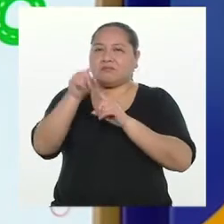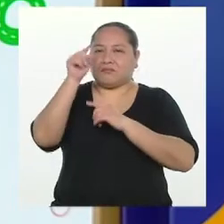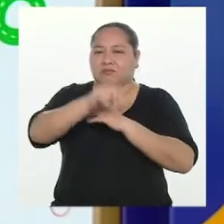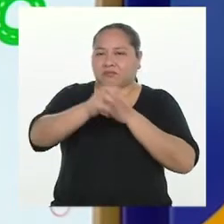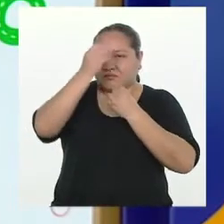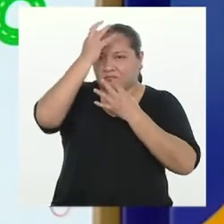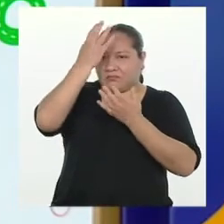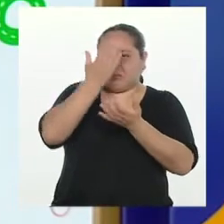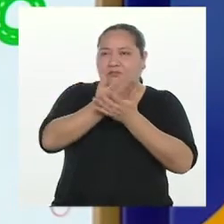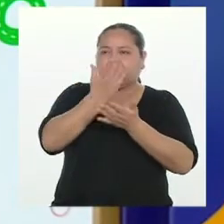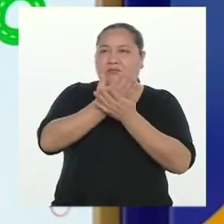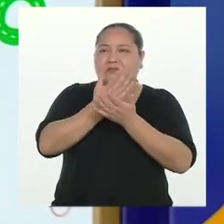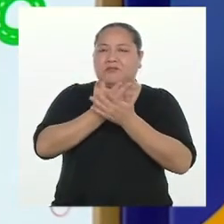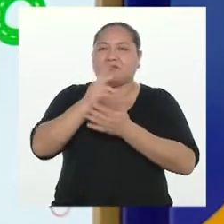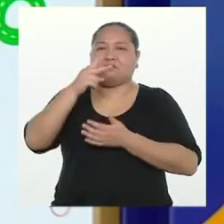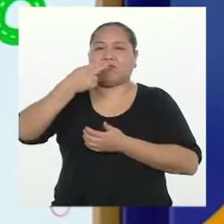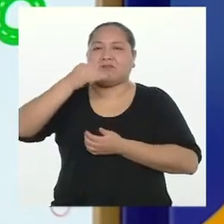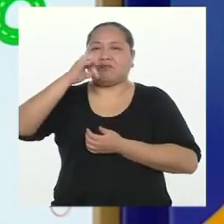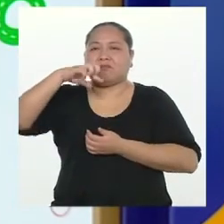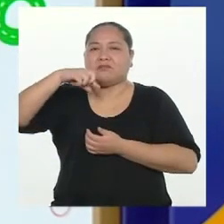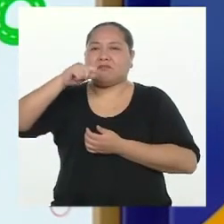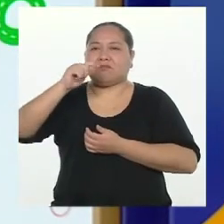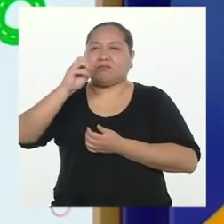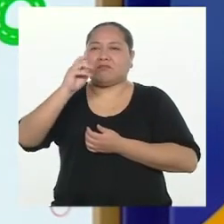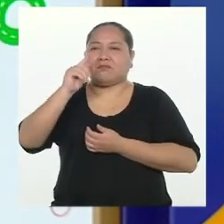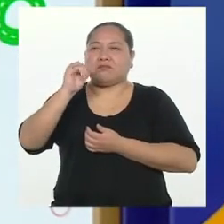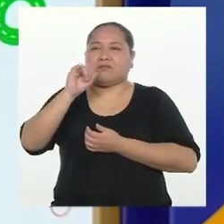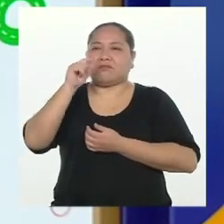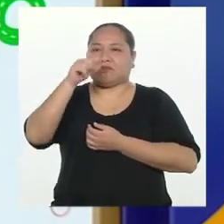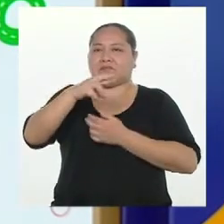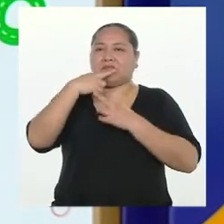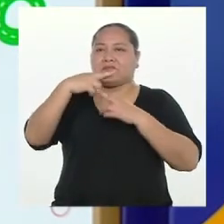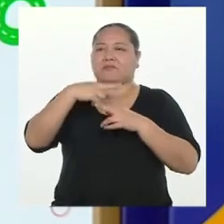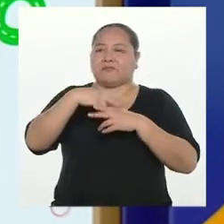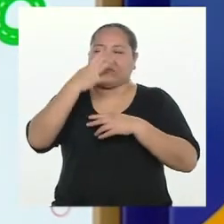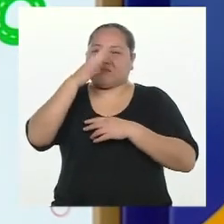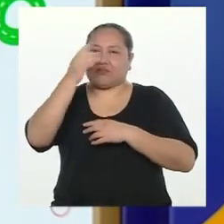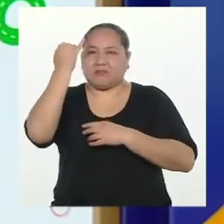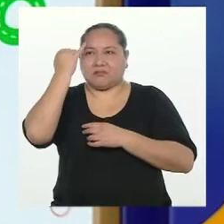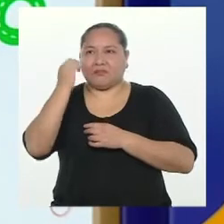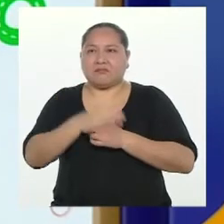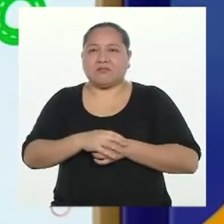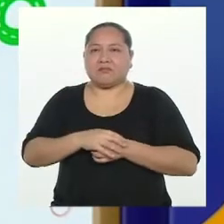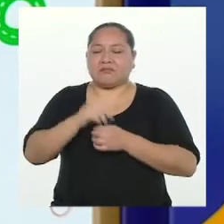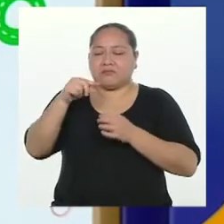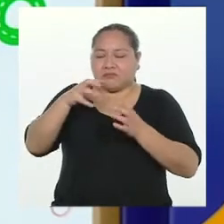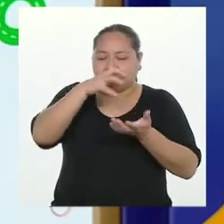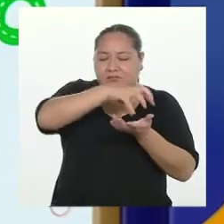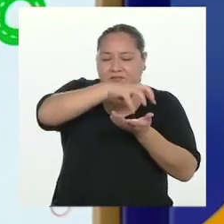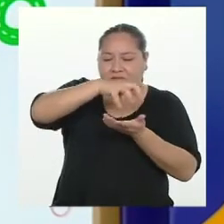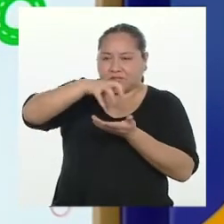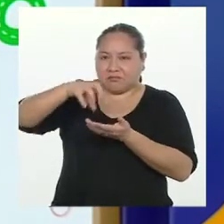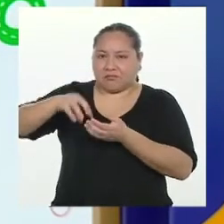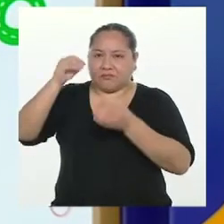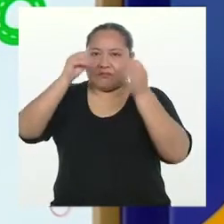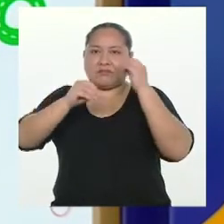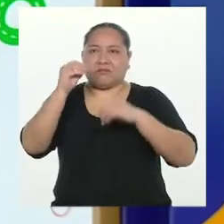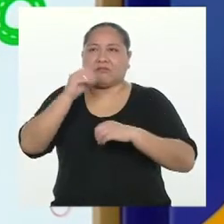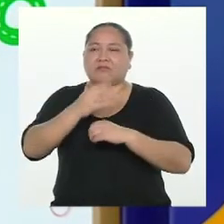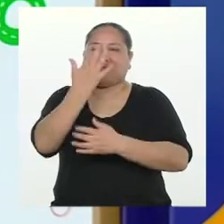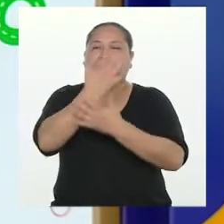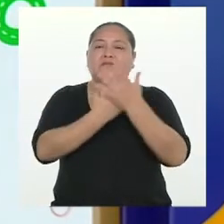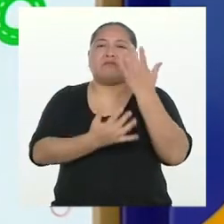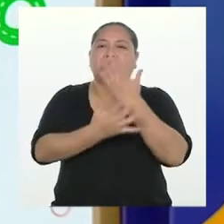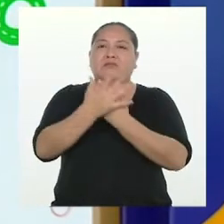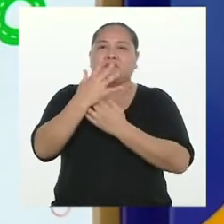datos podemos verificar la hipótesis o respuesta tentativa que planteamos y podemos afirmar que en el medio de cultivo donde colocamos las manos lavadas con